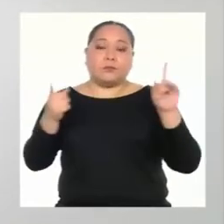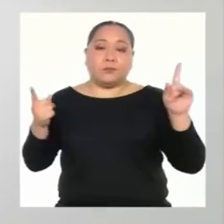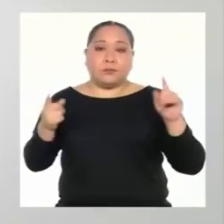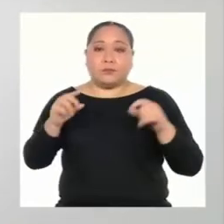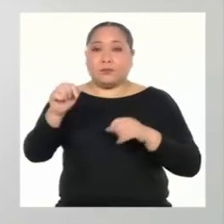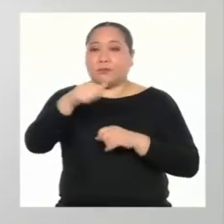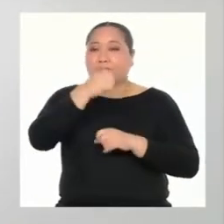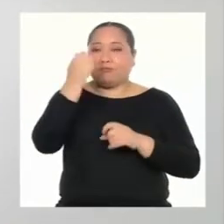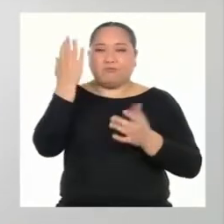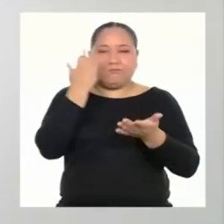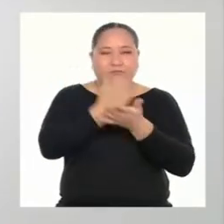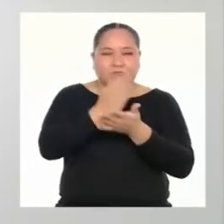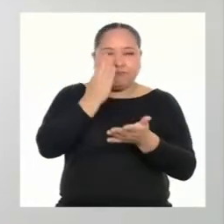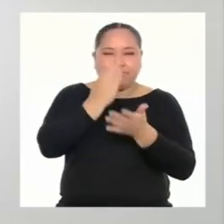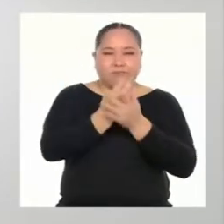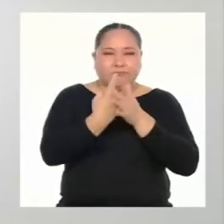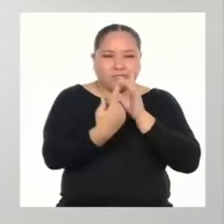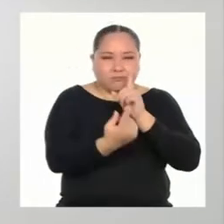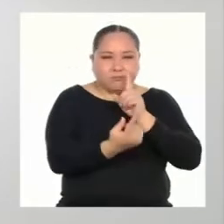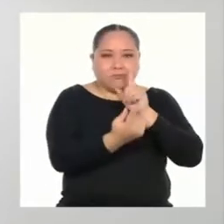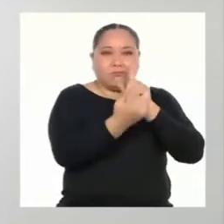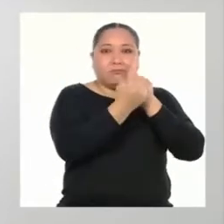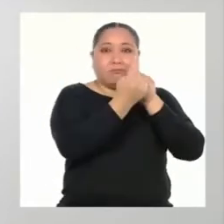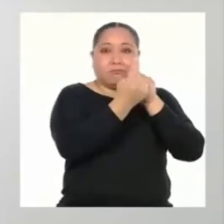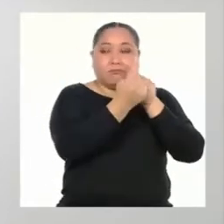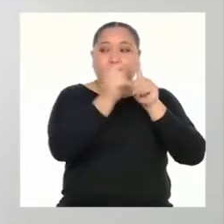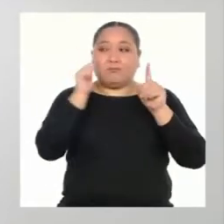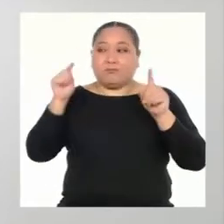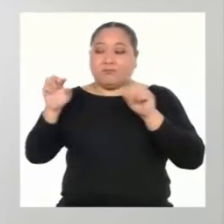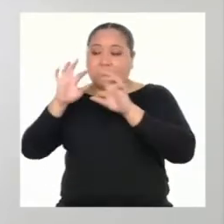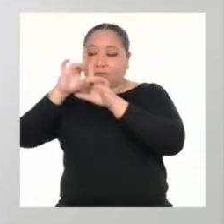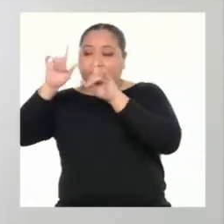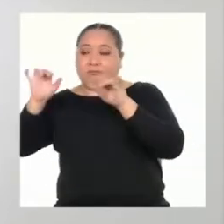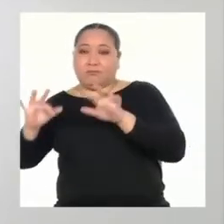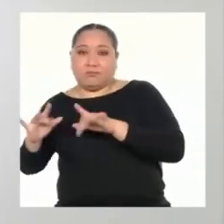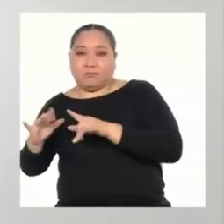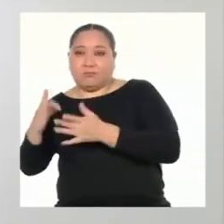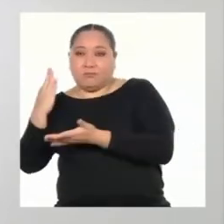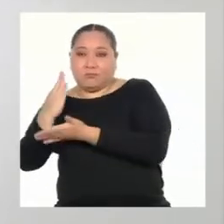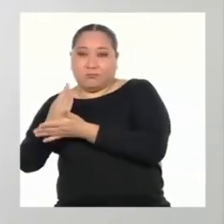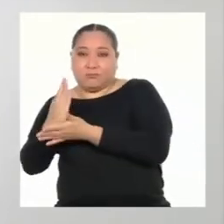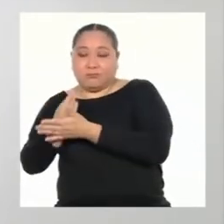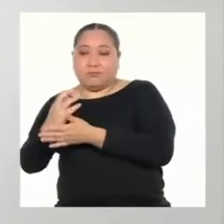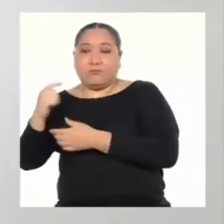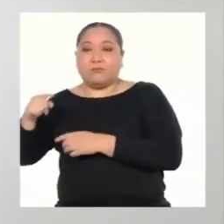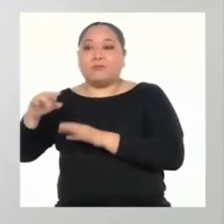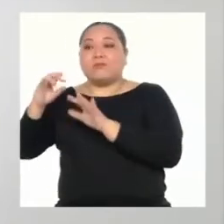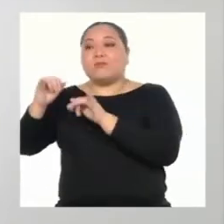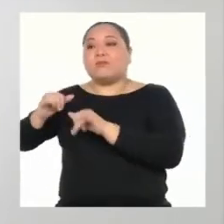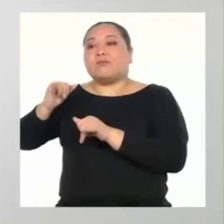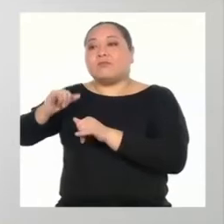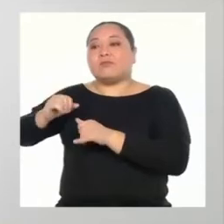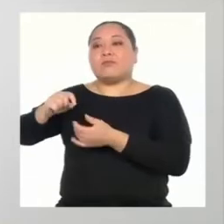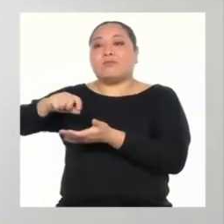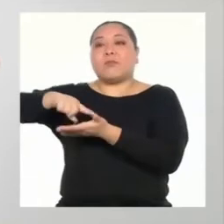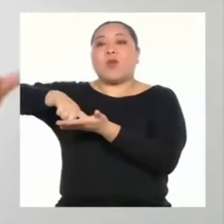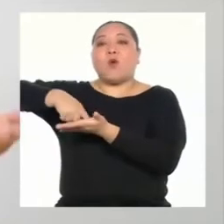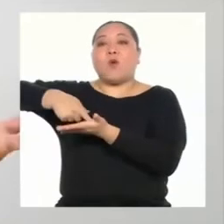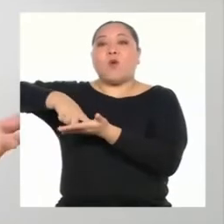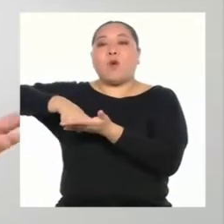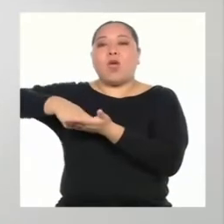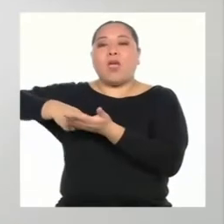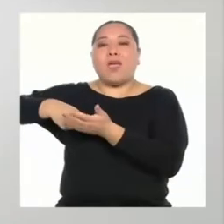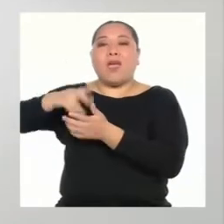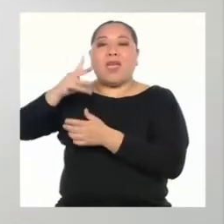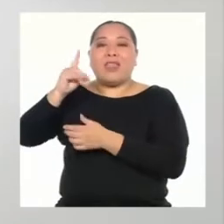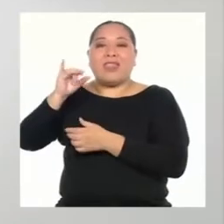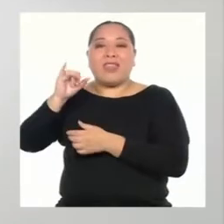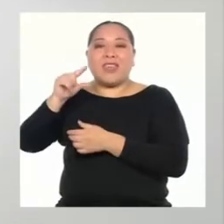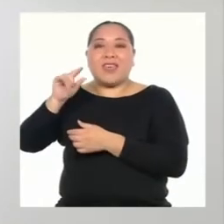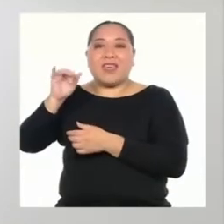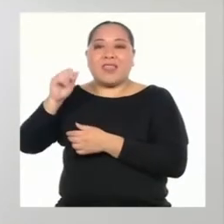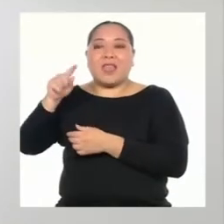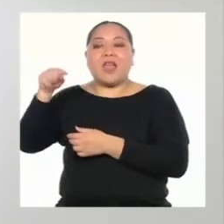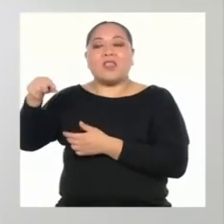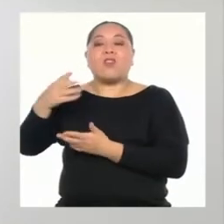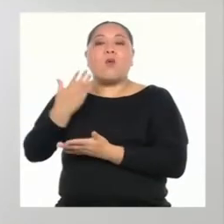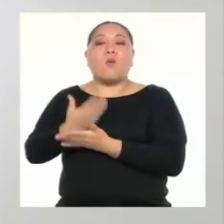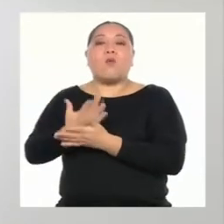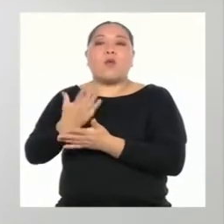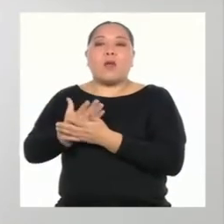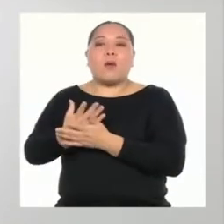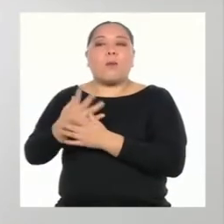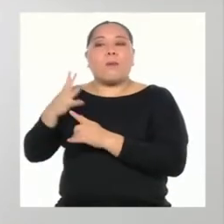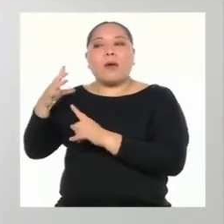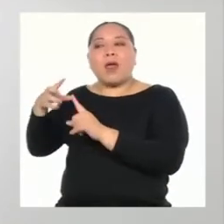acoso regular o cara a cara, el ciberacoso deja un registro digital, lo cual sirve de pruebas